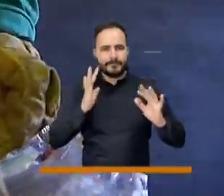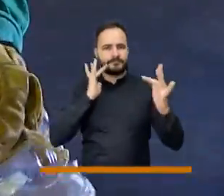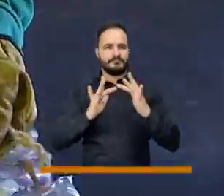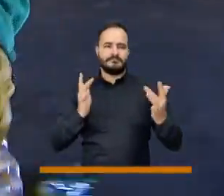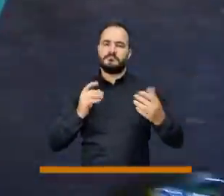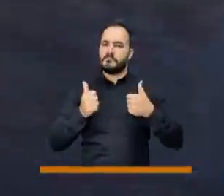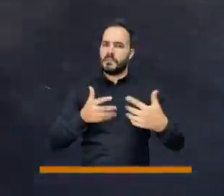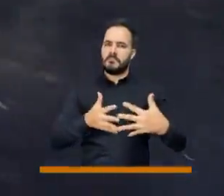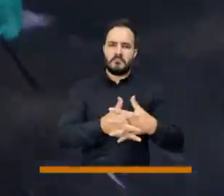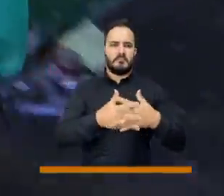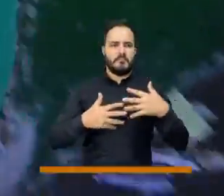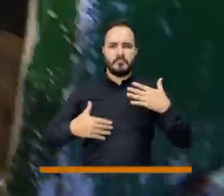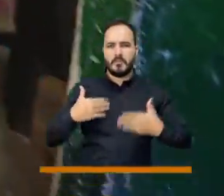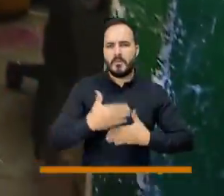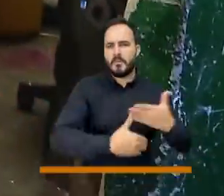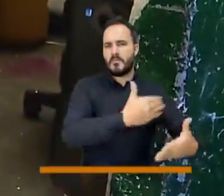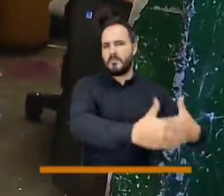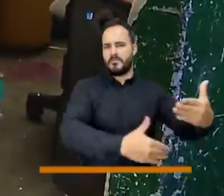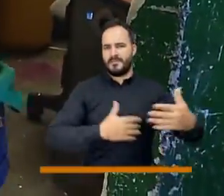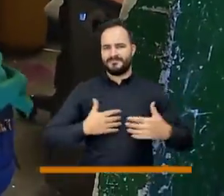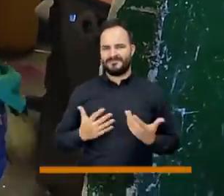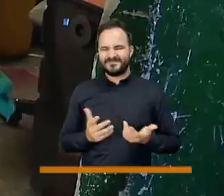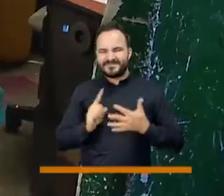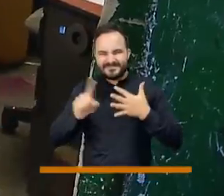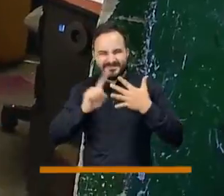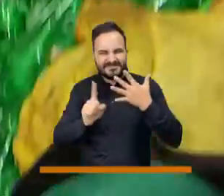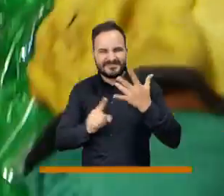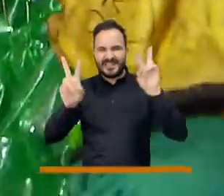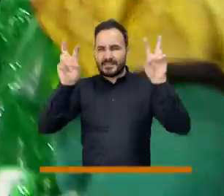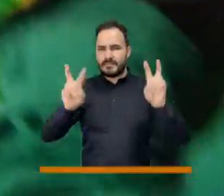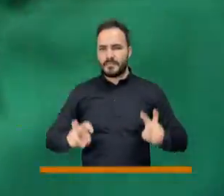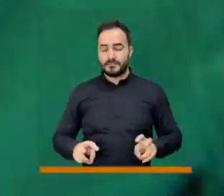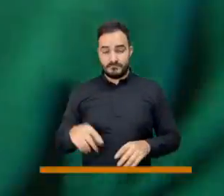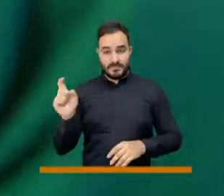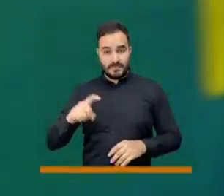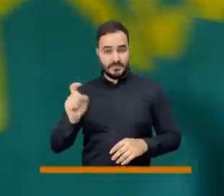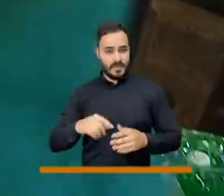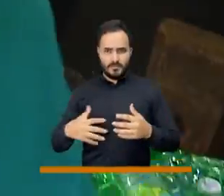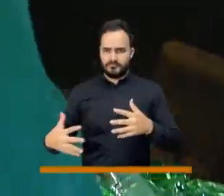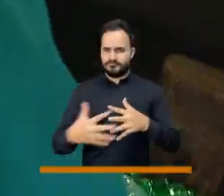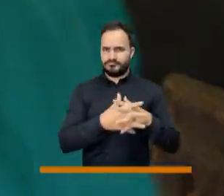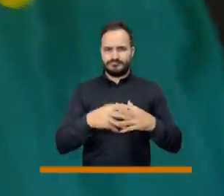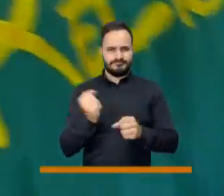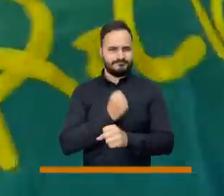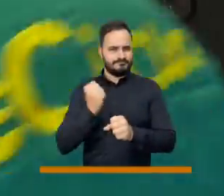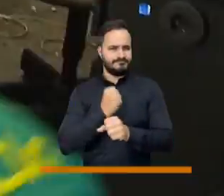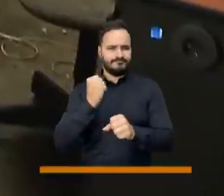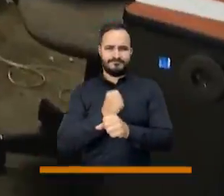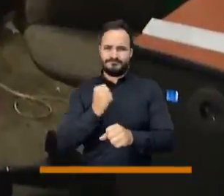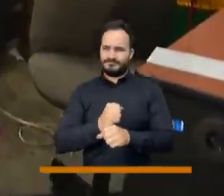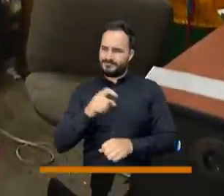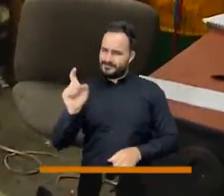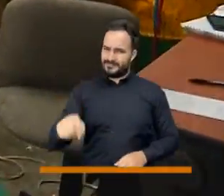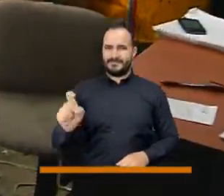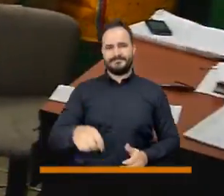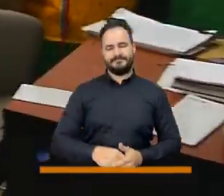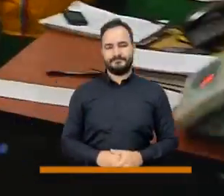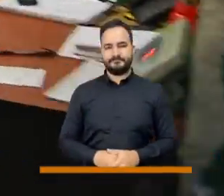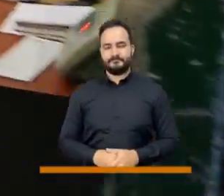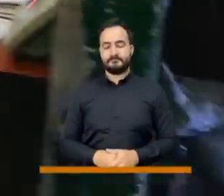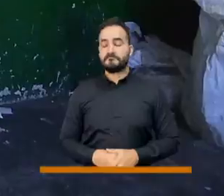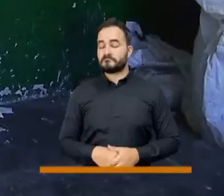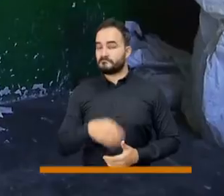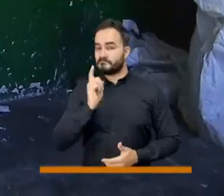actuación que nos permita encontrar esa sostenibilidad. Y todo eso hay que hacerlo alrededor de la planificación. A propósito de ese